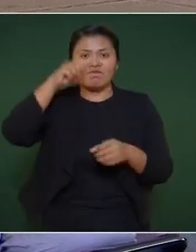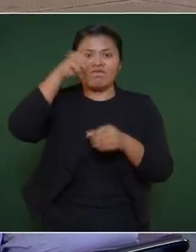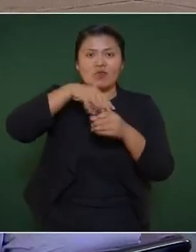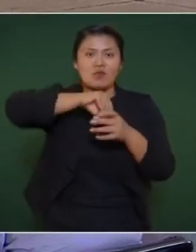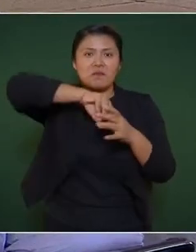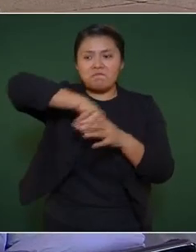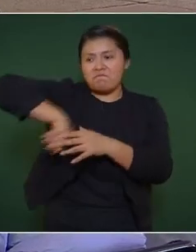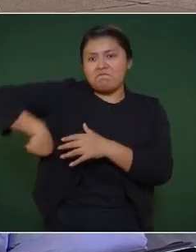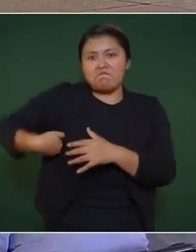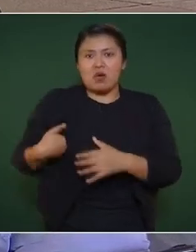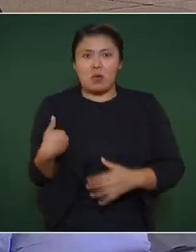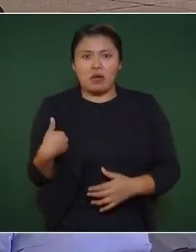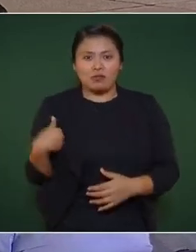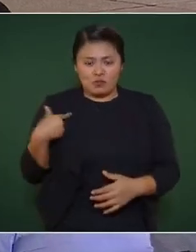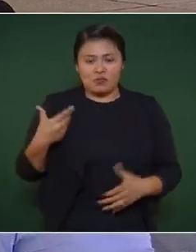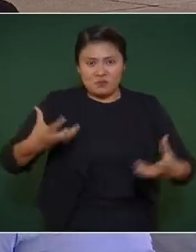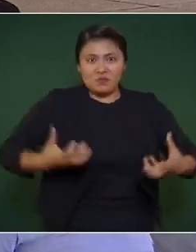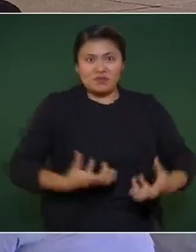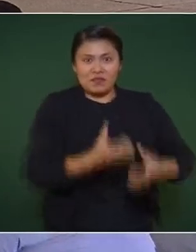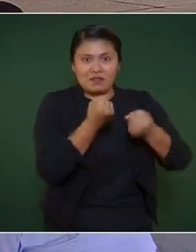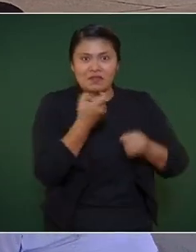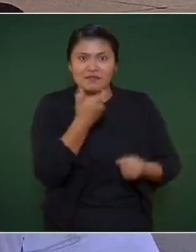ahorro.